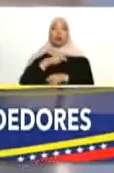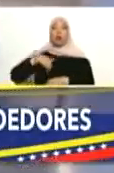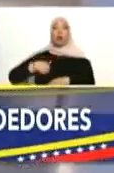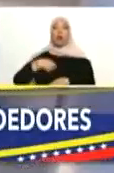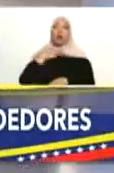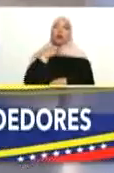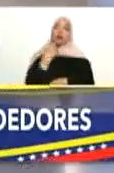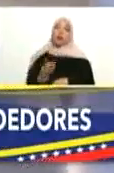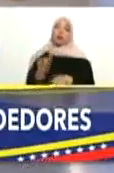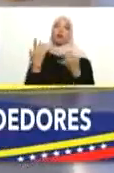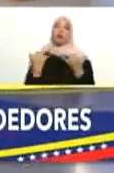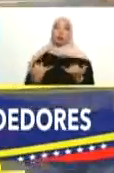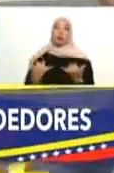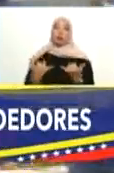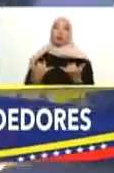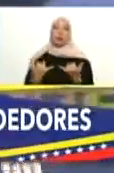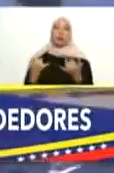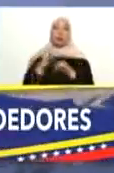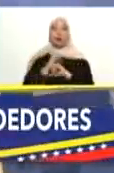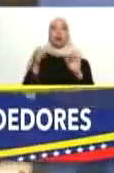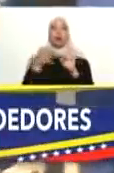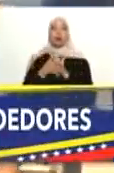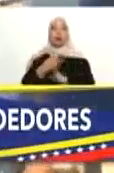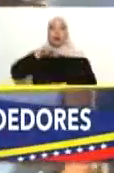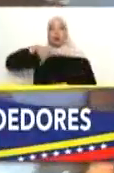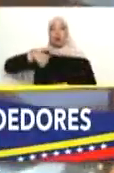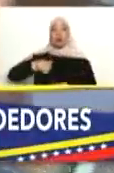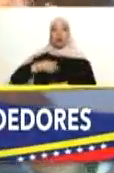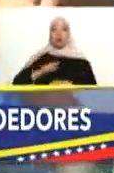vocera Emily de lo que significa la